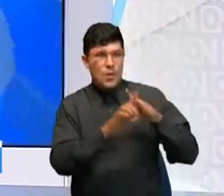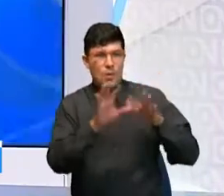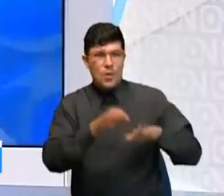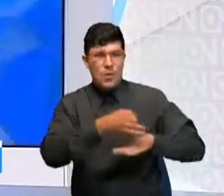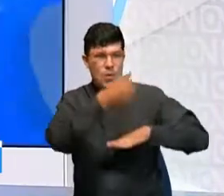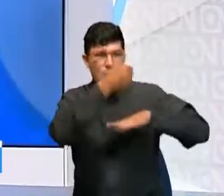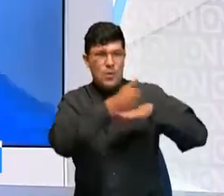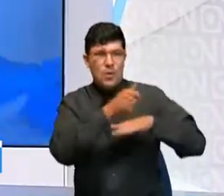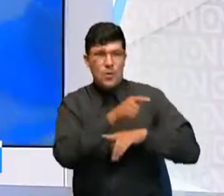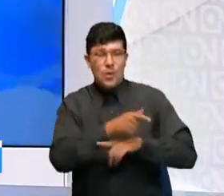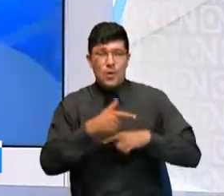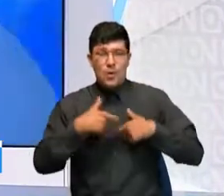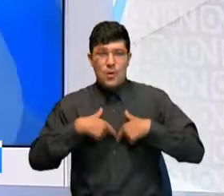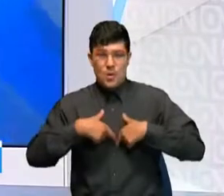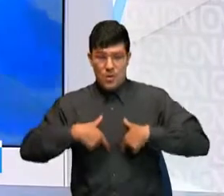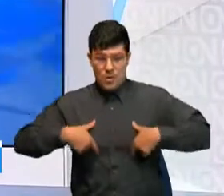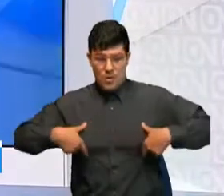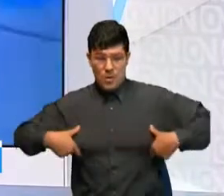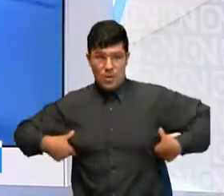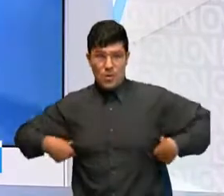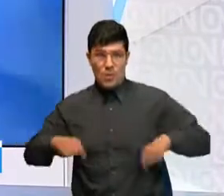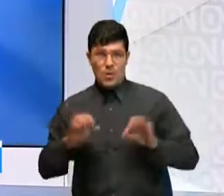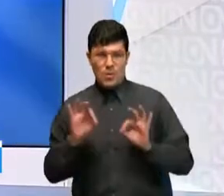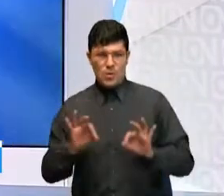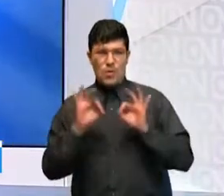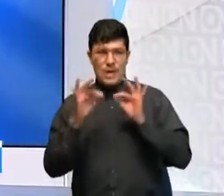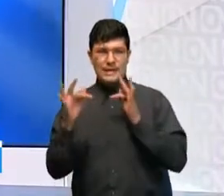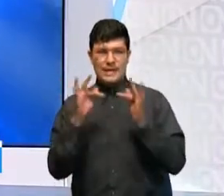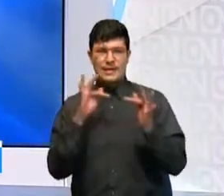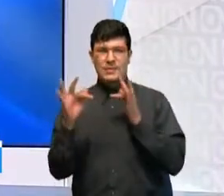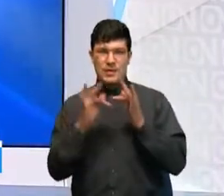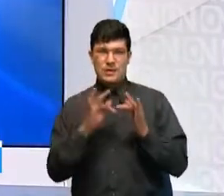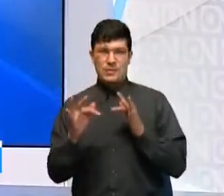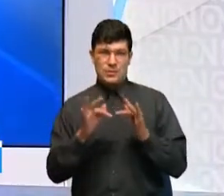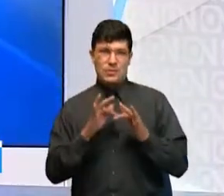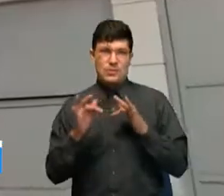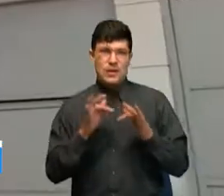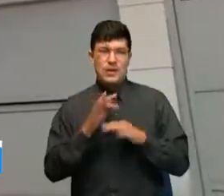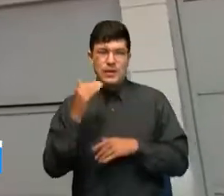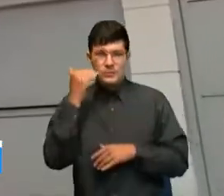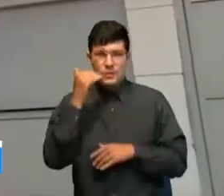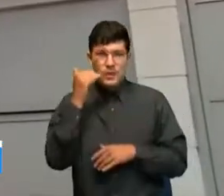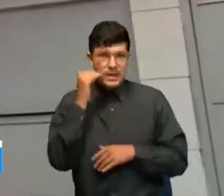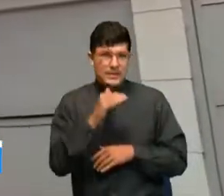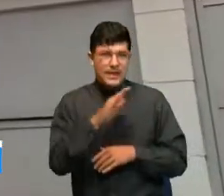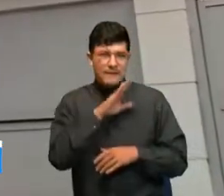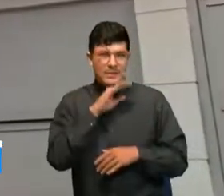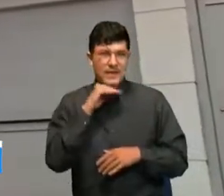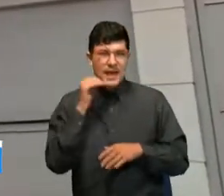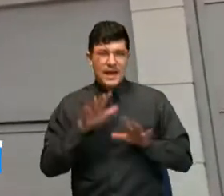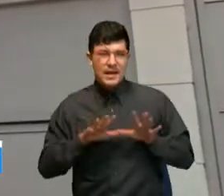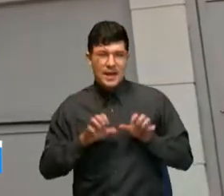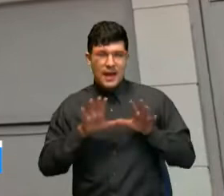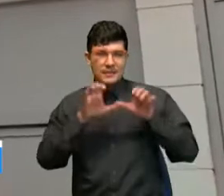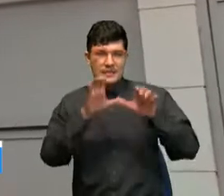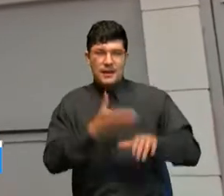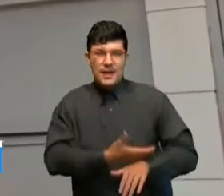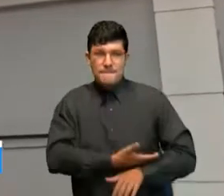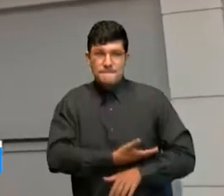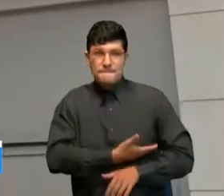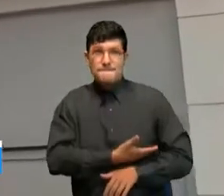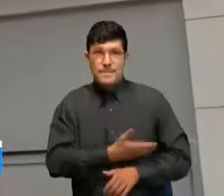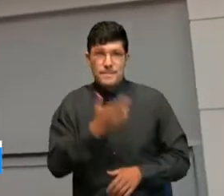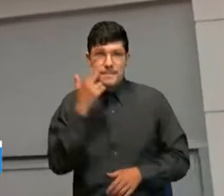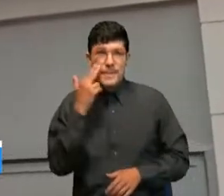brasier para el bienestar de mujeres que se encuentran en tratamiento de cáncer de mama. La Superintendencia de Industria y